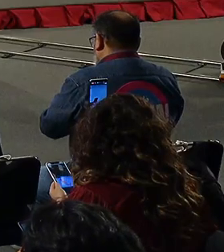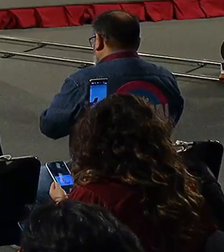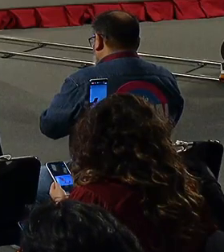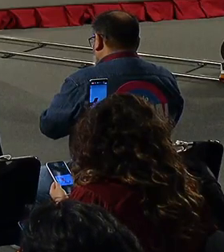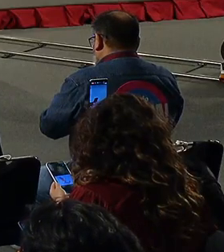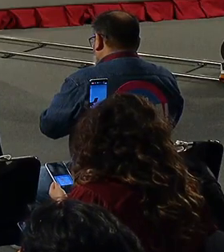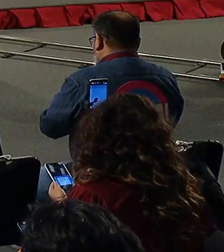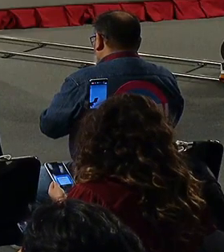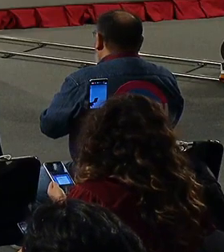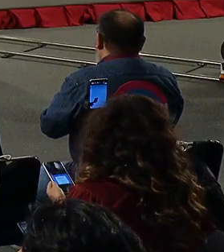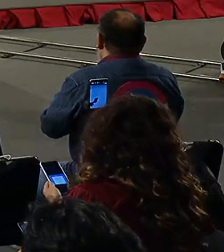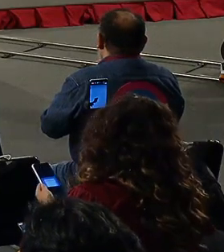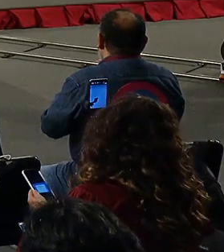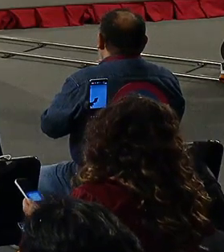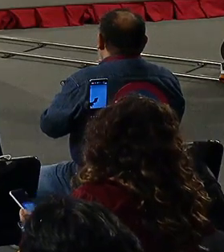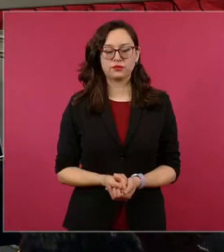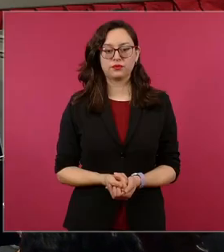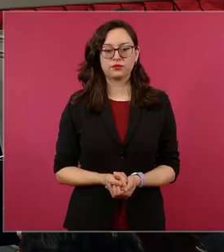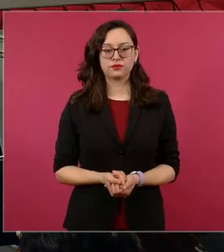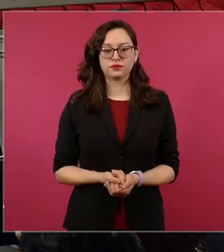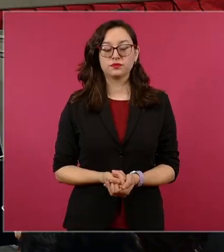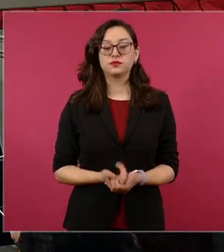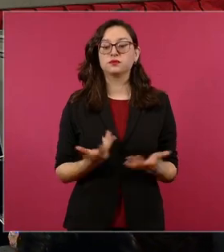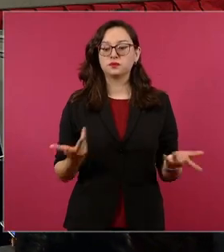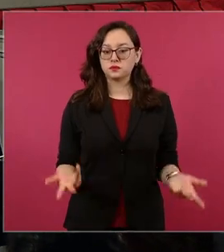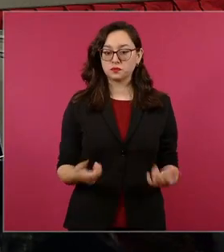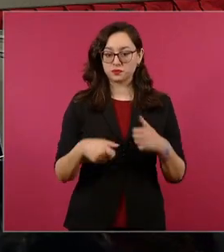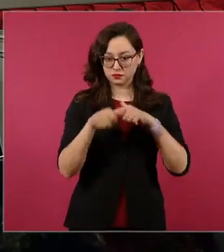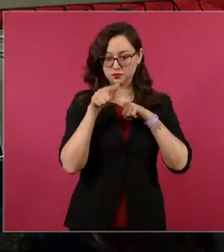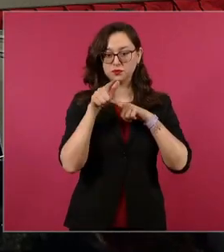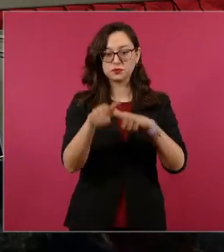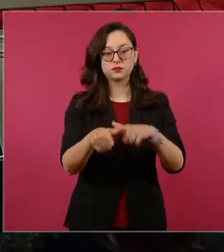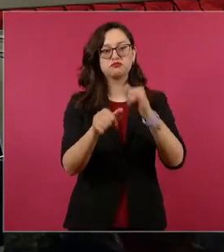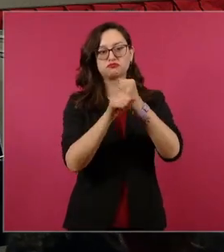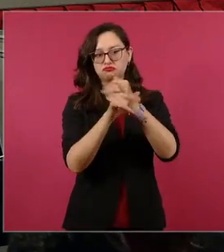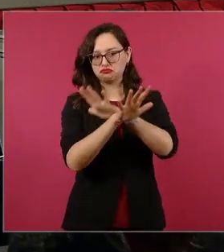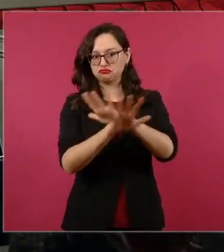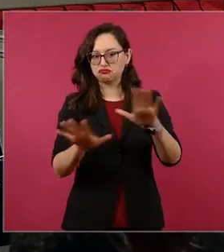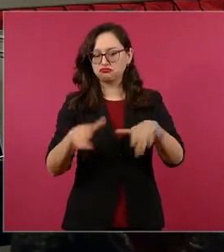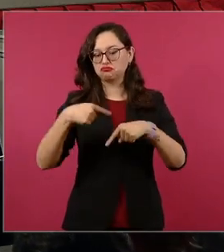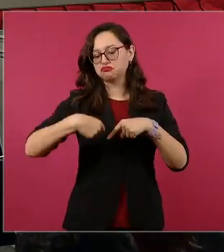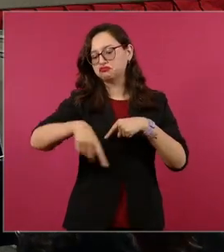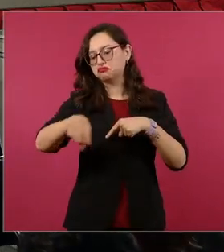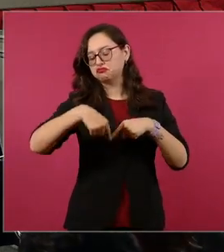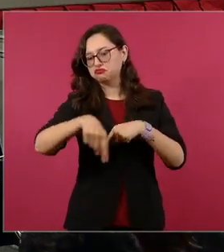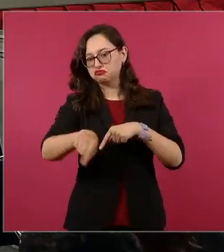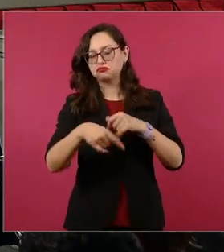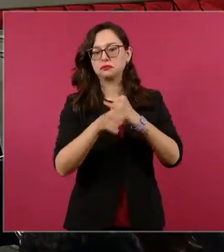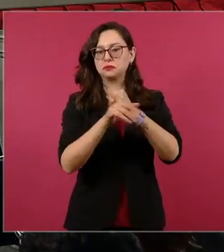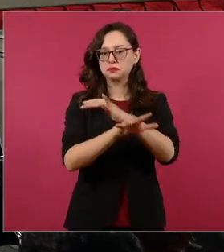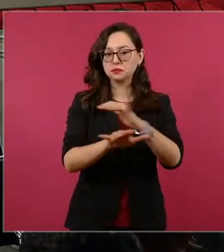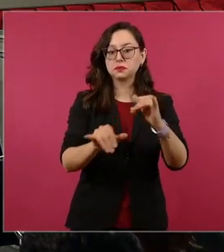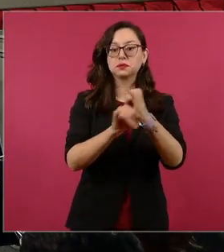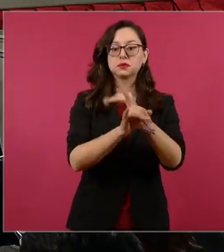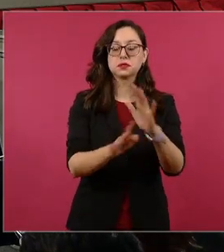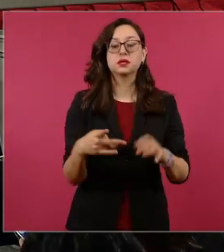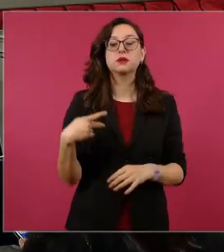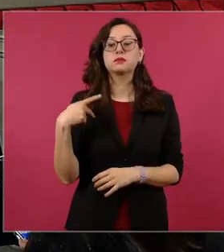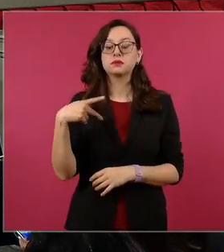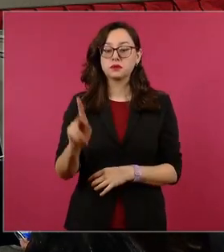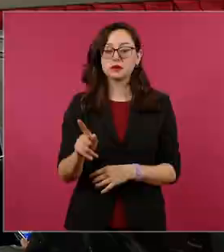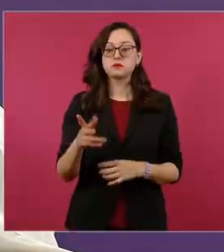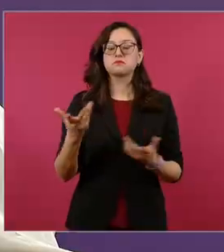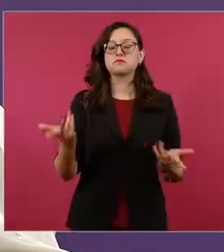a estar muy pendientes, seguiremos informando, pero felicitar a todas las ciudadanas, a los ciudadanos que salieron a